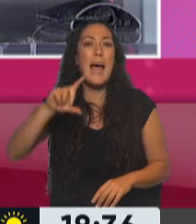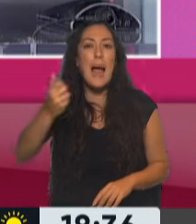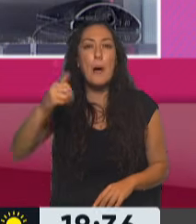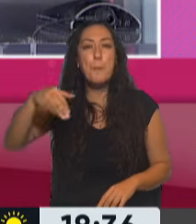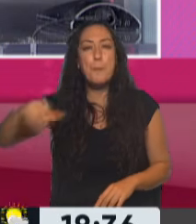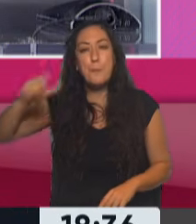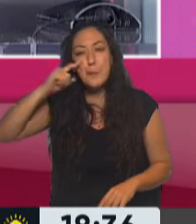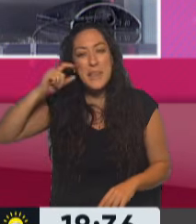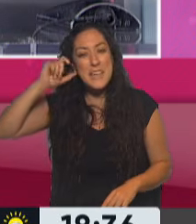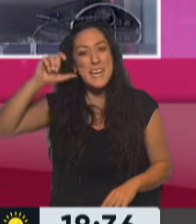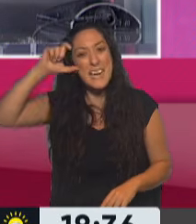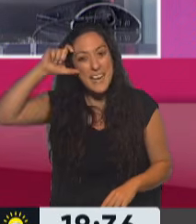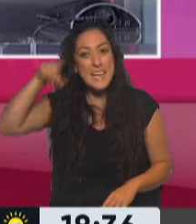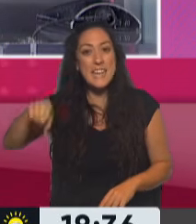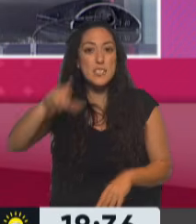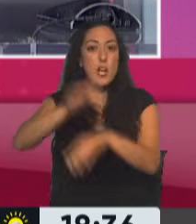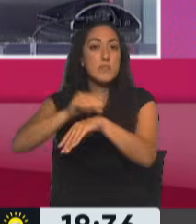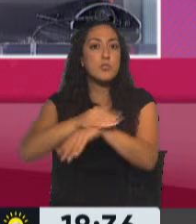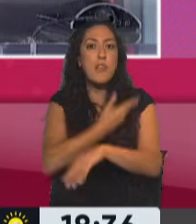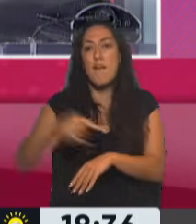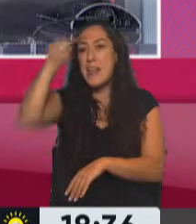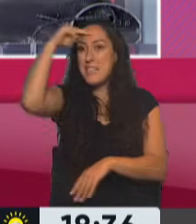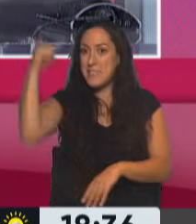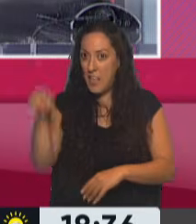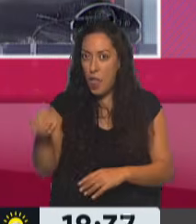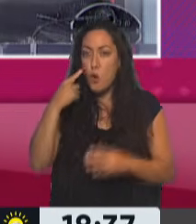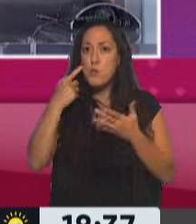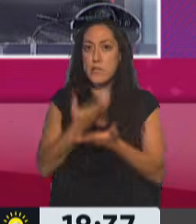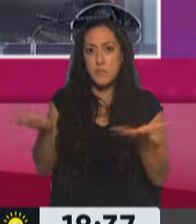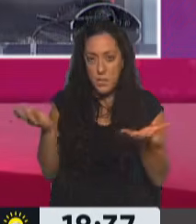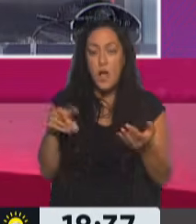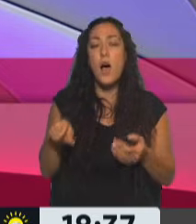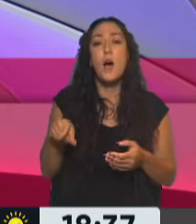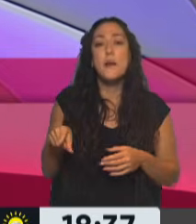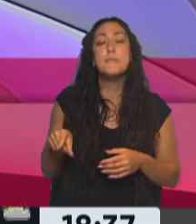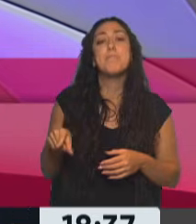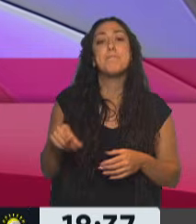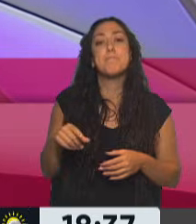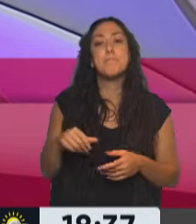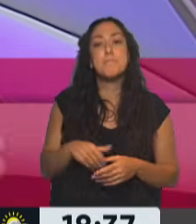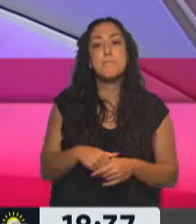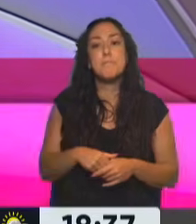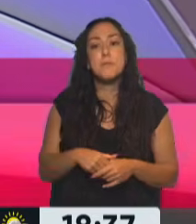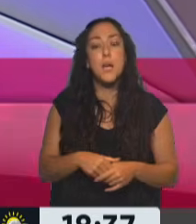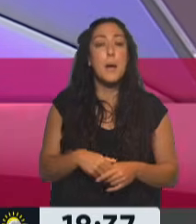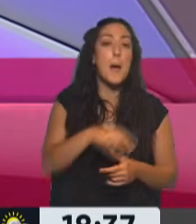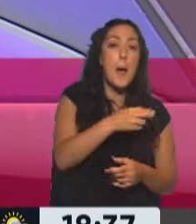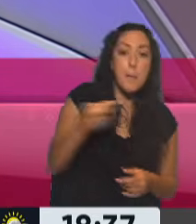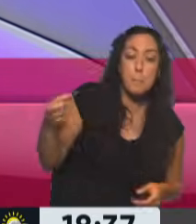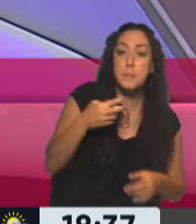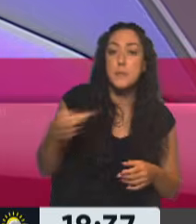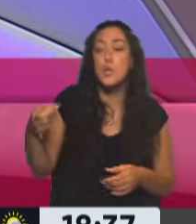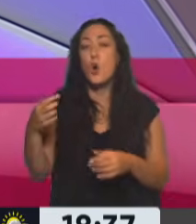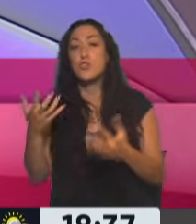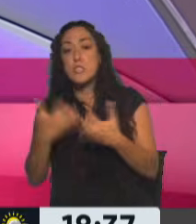caso expuso la responsabilidad del Estado, cómo el Estado puede generar a través de programas o mecanismos esta